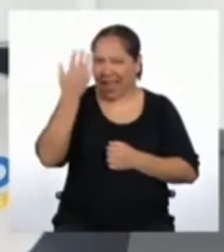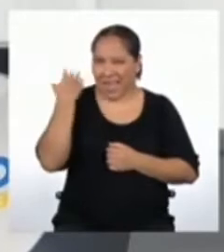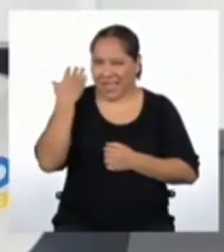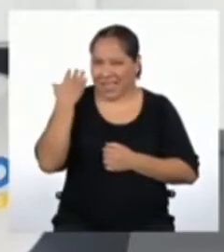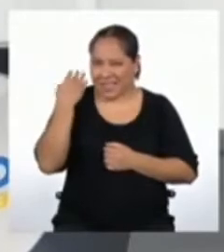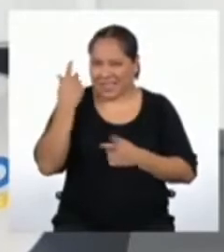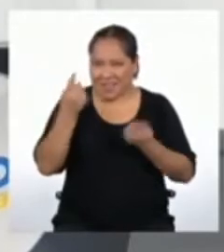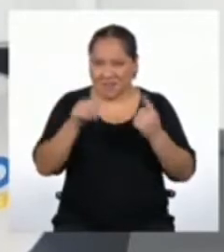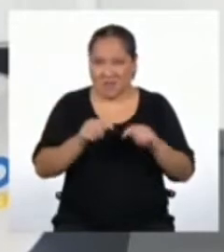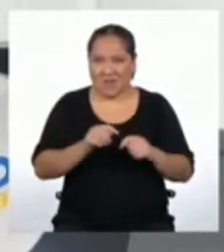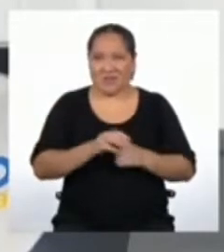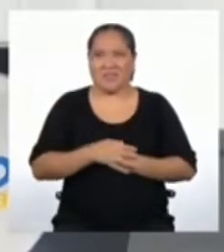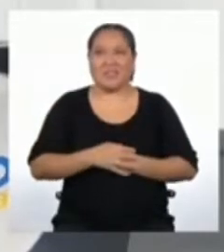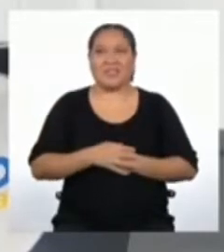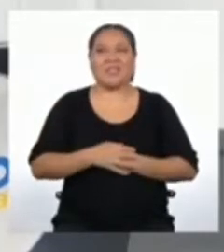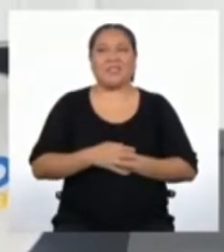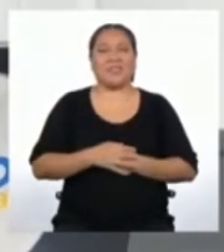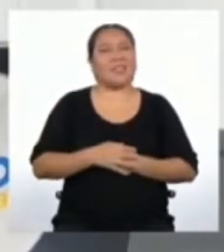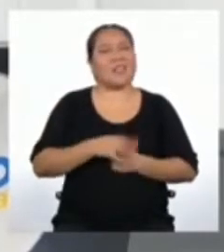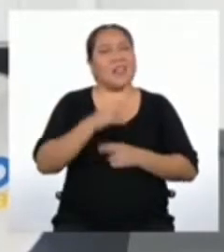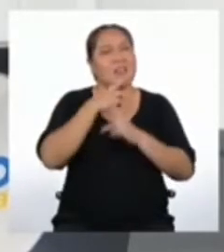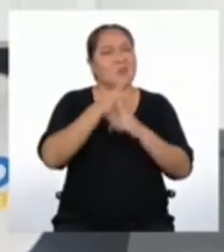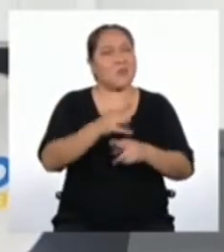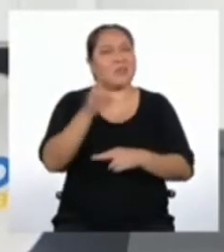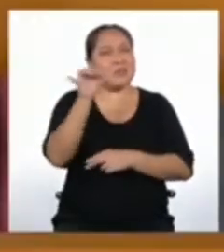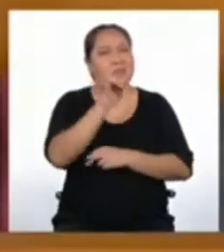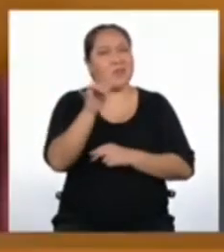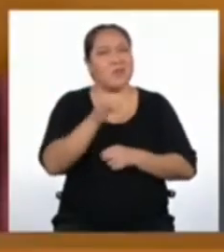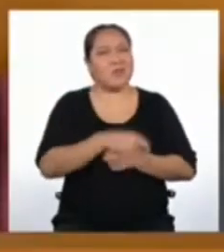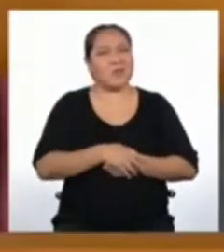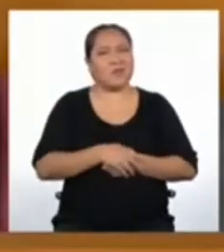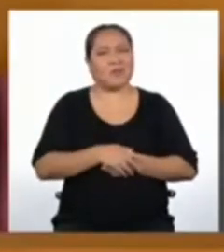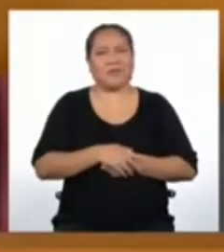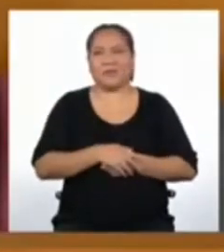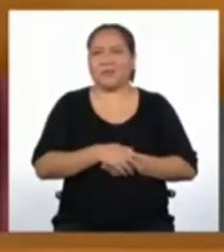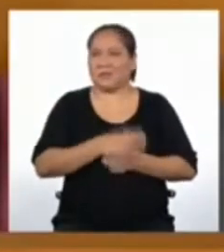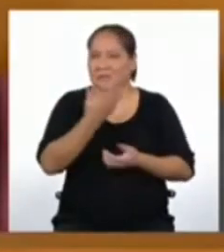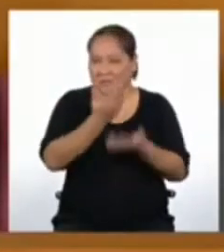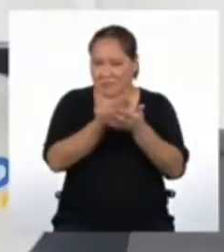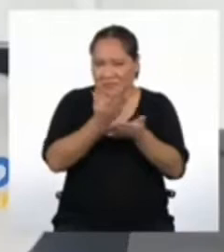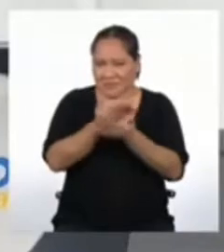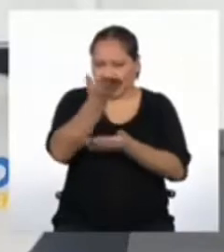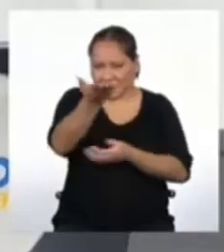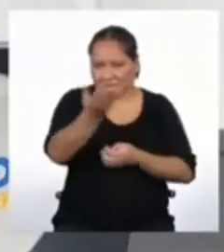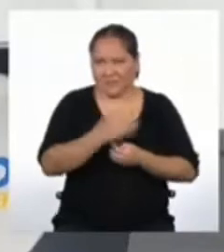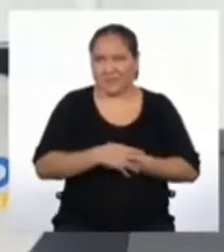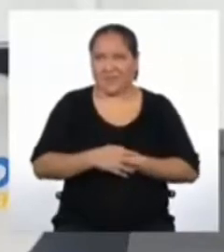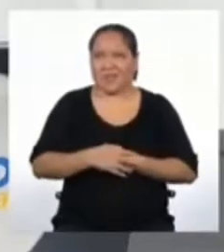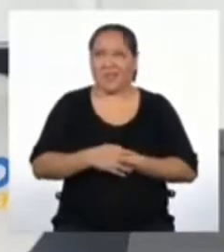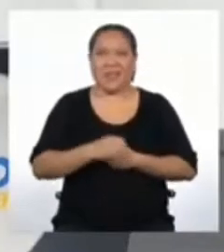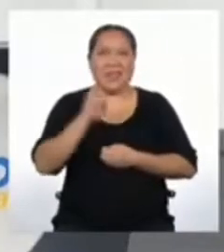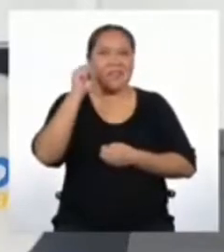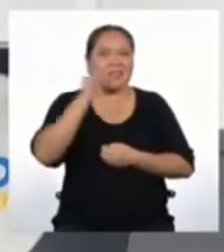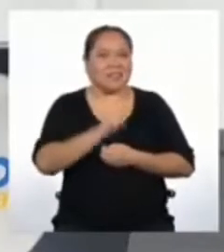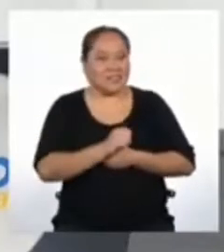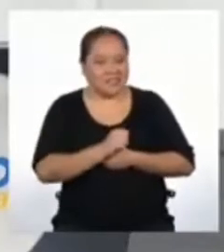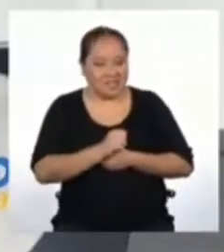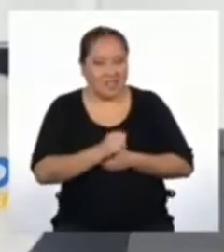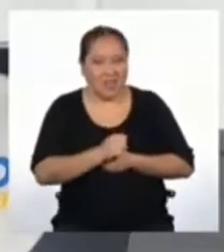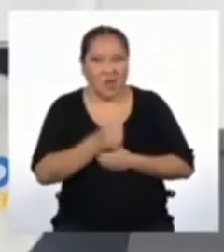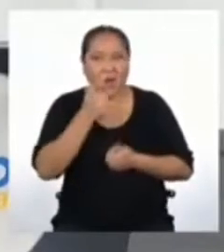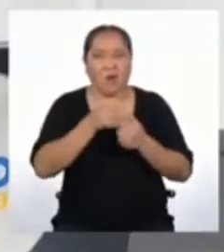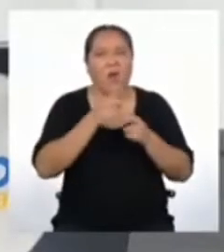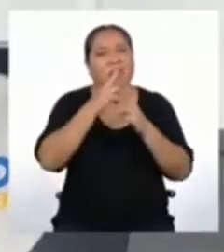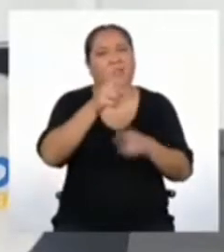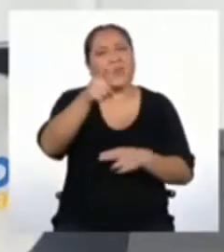antes de la pausa. ¿La respuesta será la misma? ¿Por qué no lo verificas? ¡No lo puedo creer! ¿Cuál fue